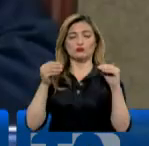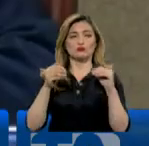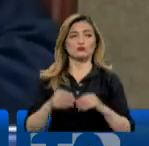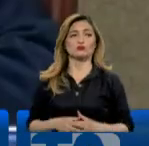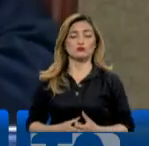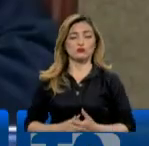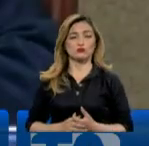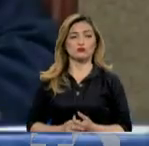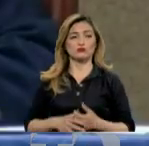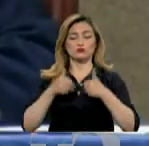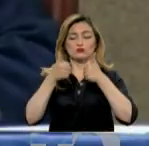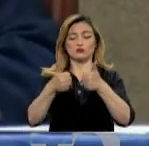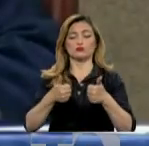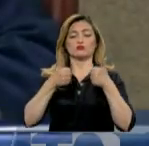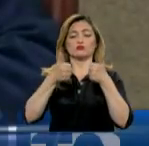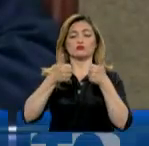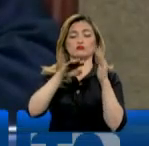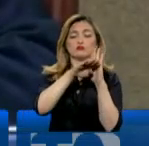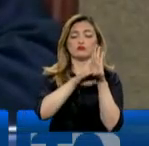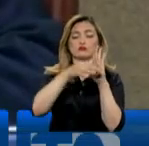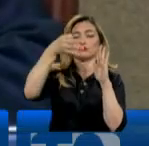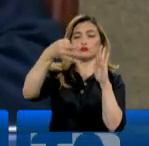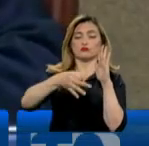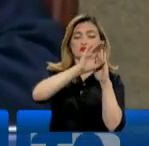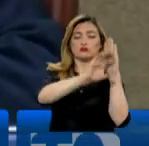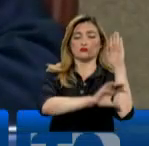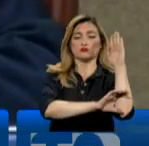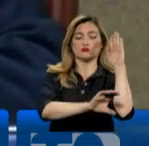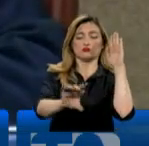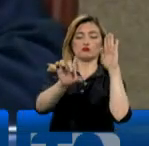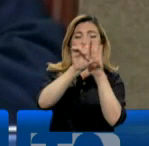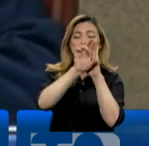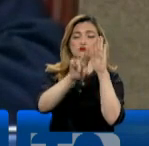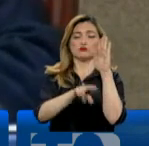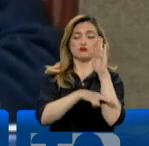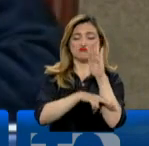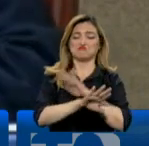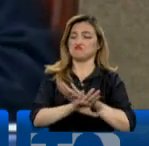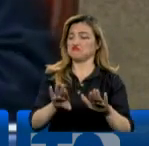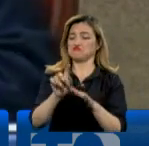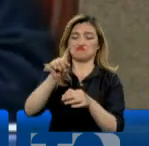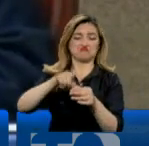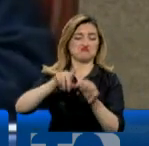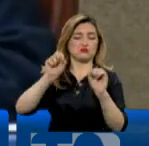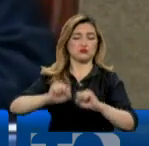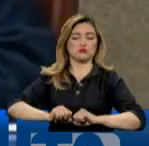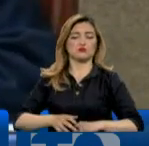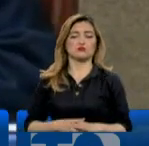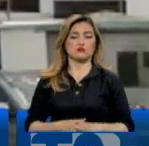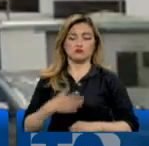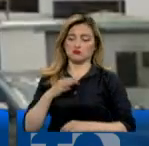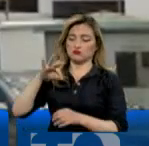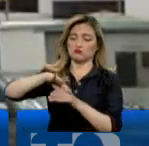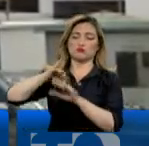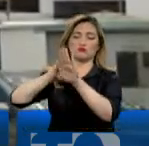que los candidatos cumplen con los requisitos constitucionales legales y reglamentarios para su inscripción y voto